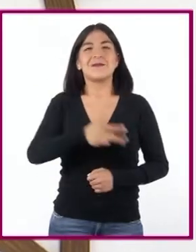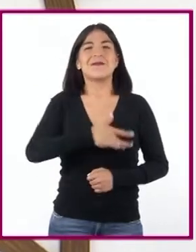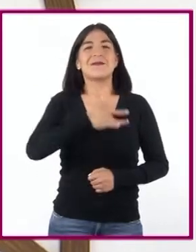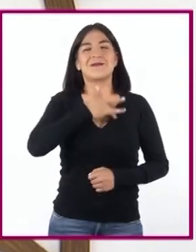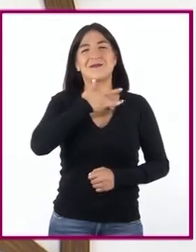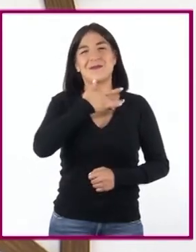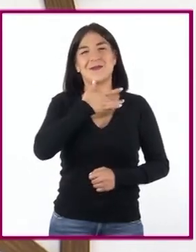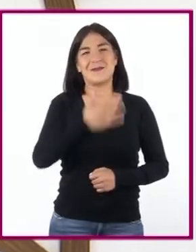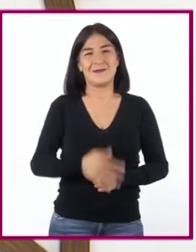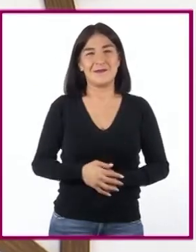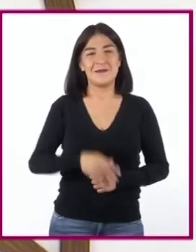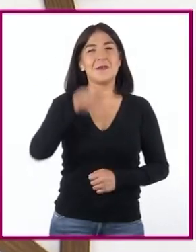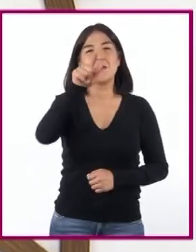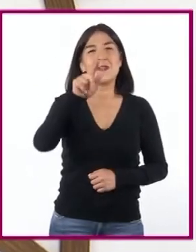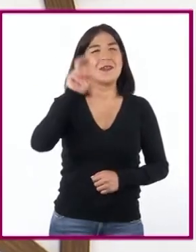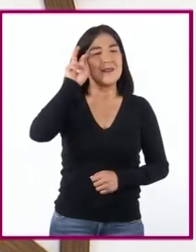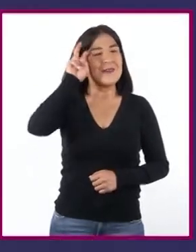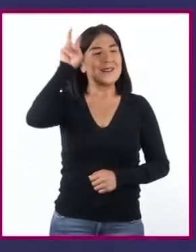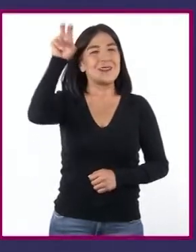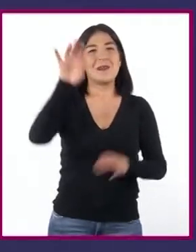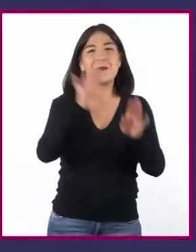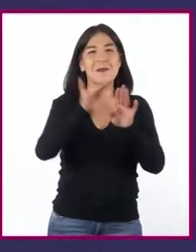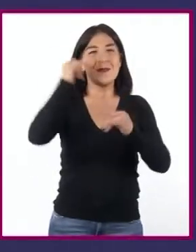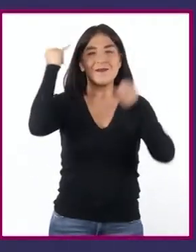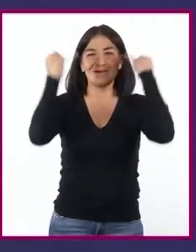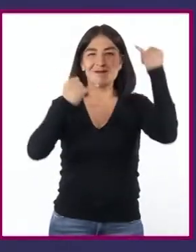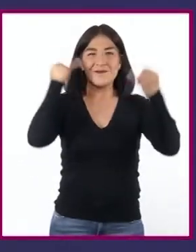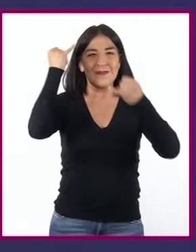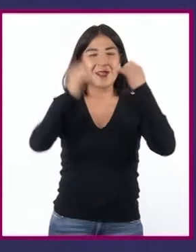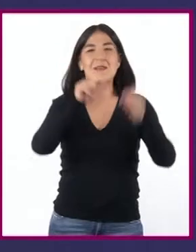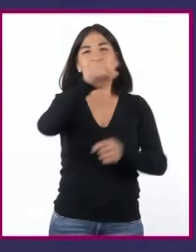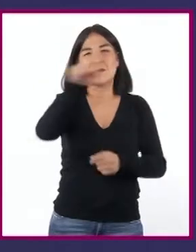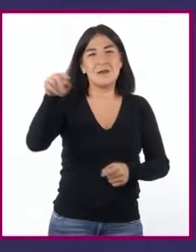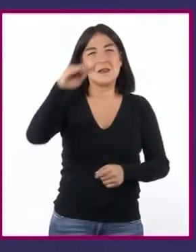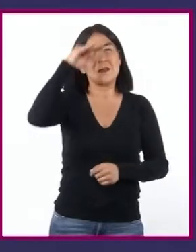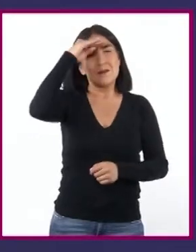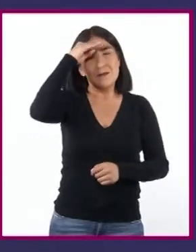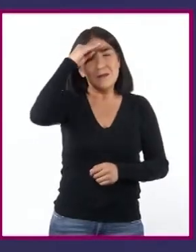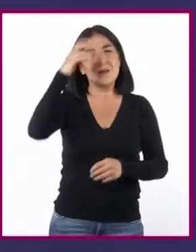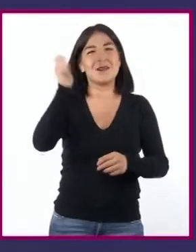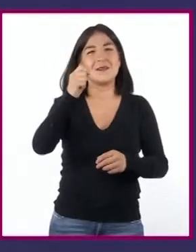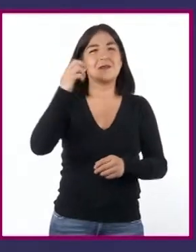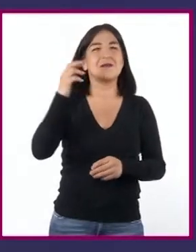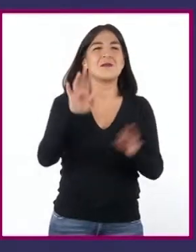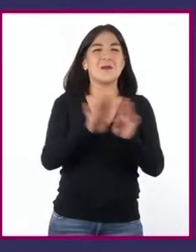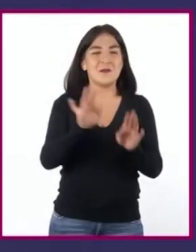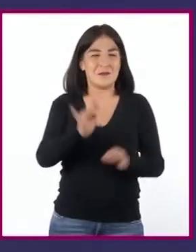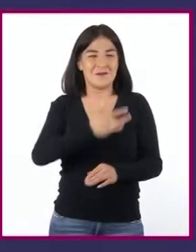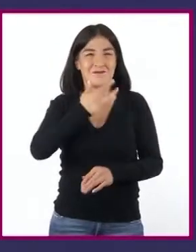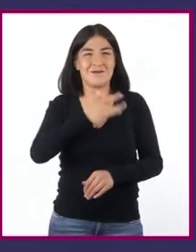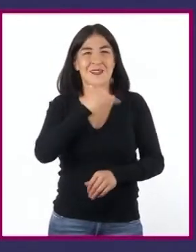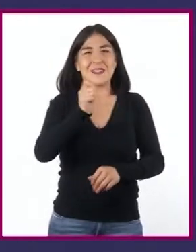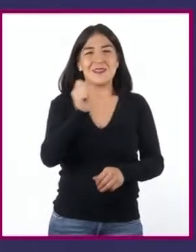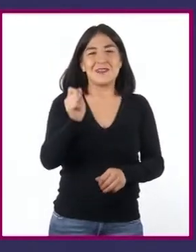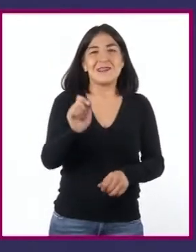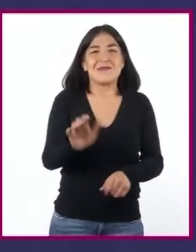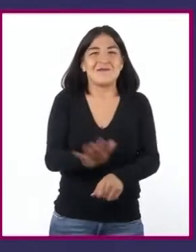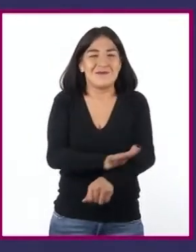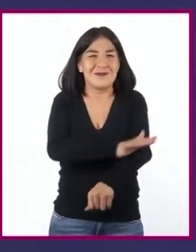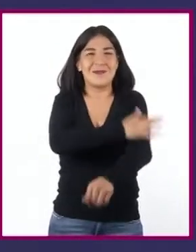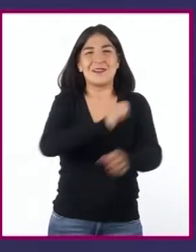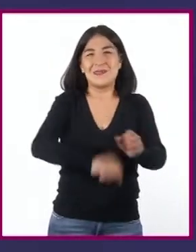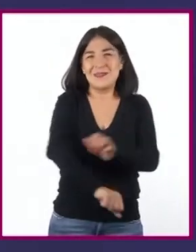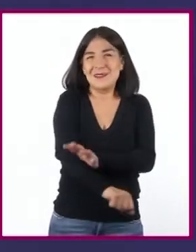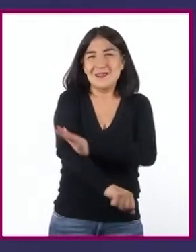Sientan. Viajen con la imaginación y reflexionen en todos aquellos sonidos que escuchan en estos momentos,